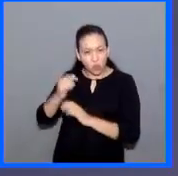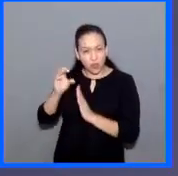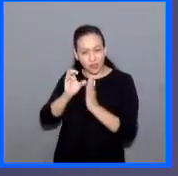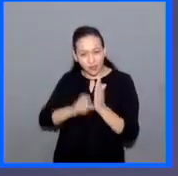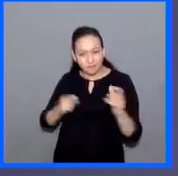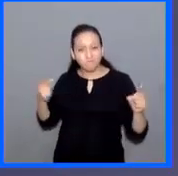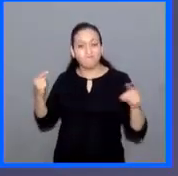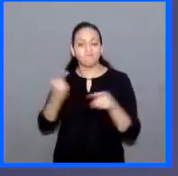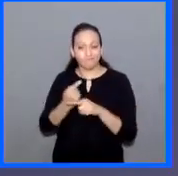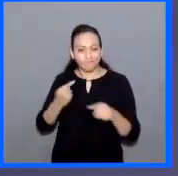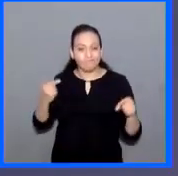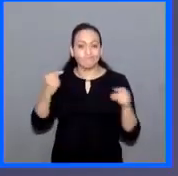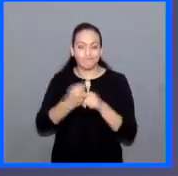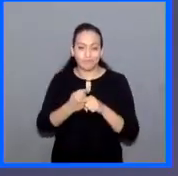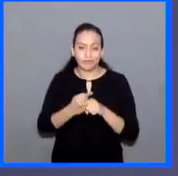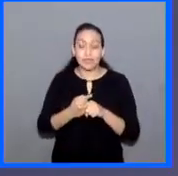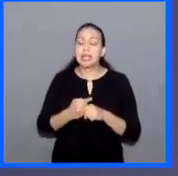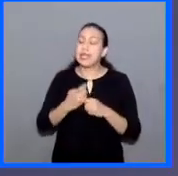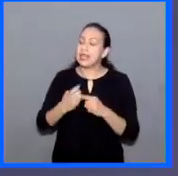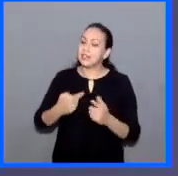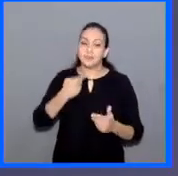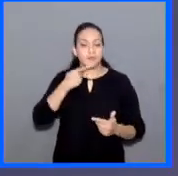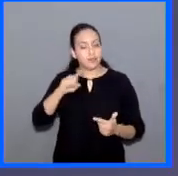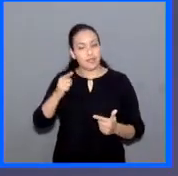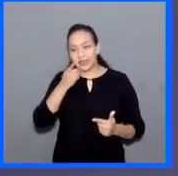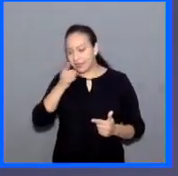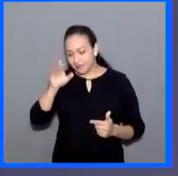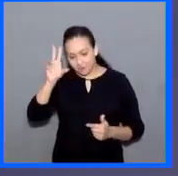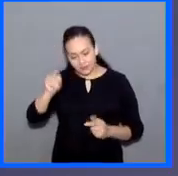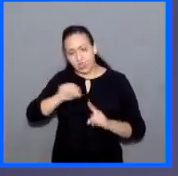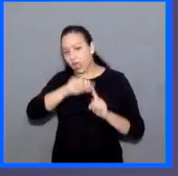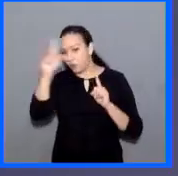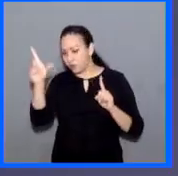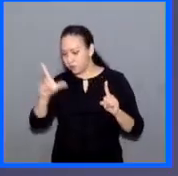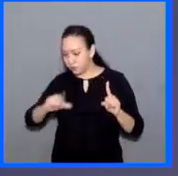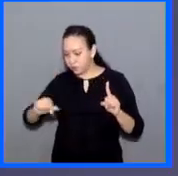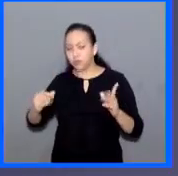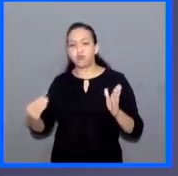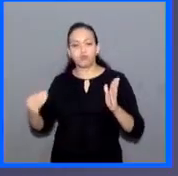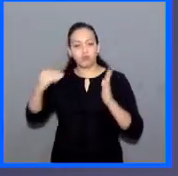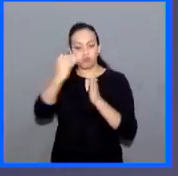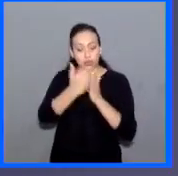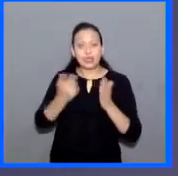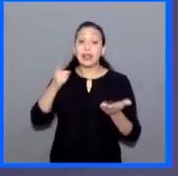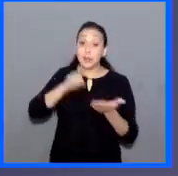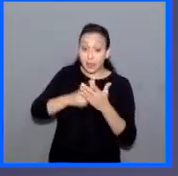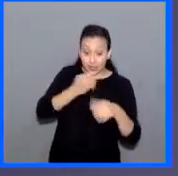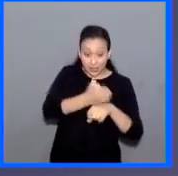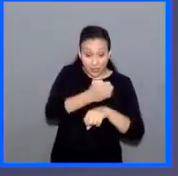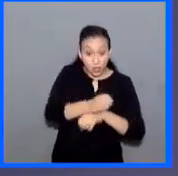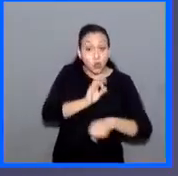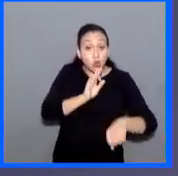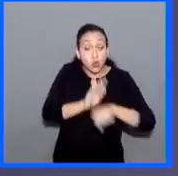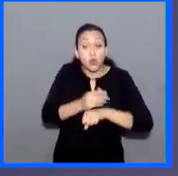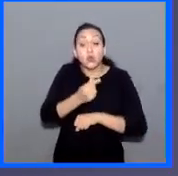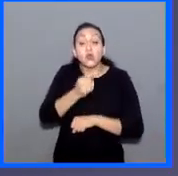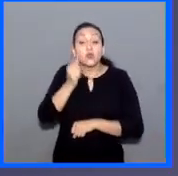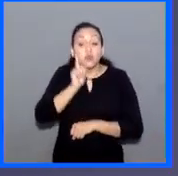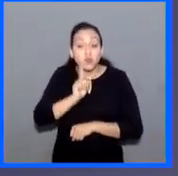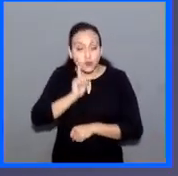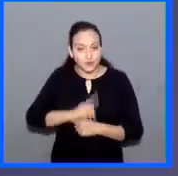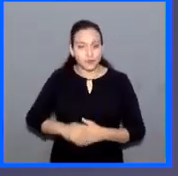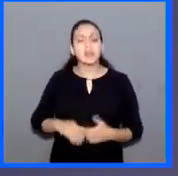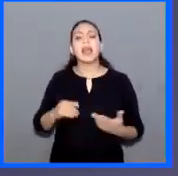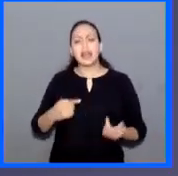ha derivado a nivel, federal, pero también a nivel estatal. En la presentación de la guía para denunciar la